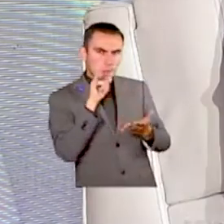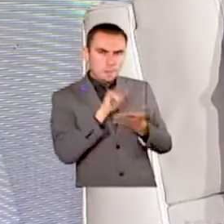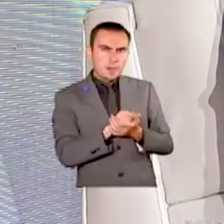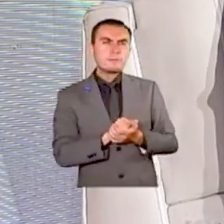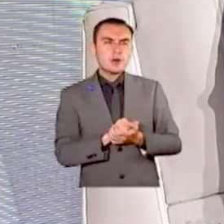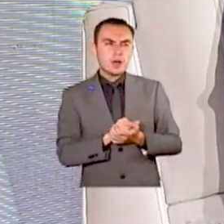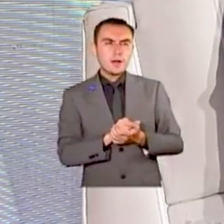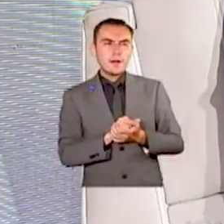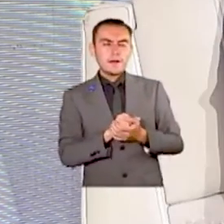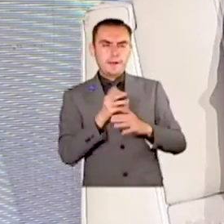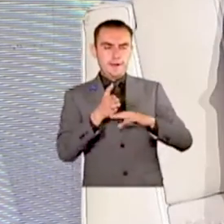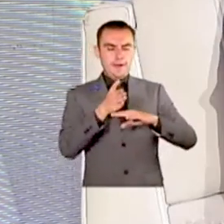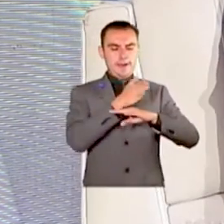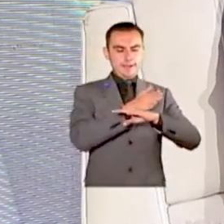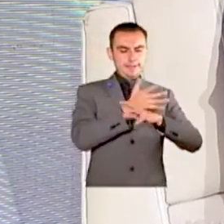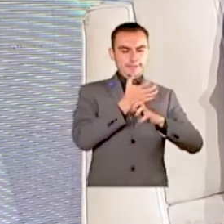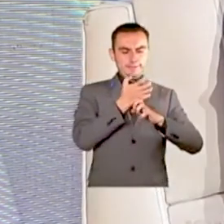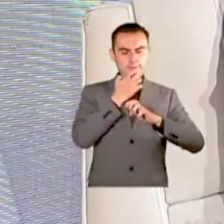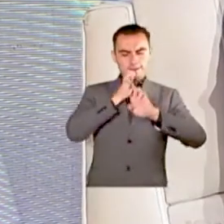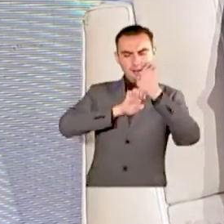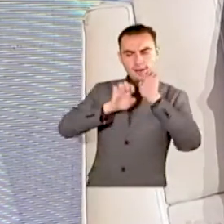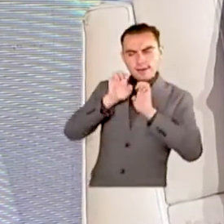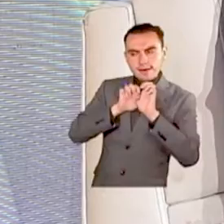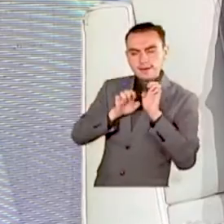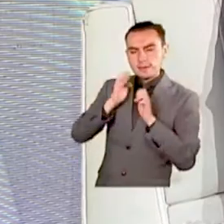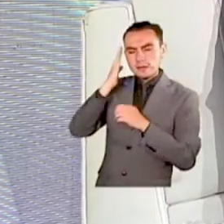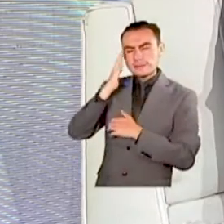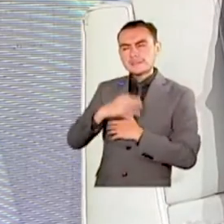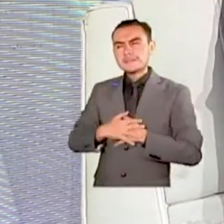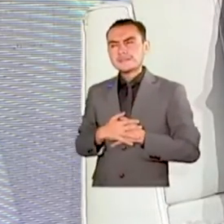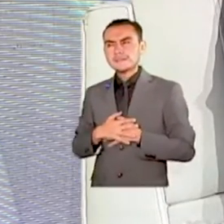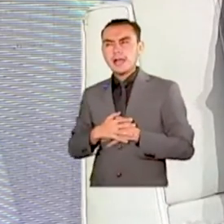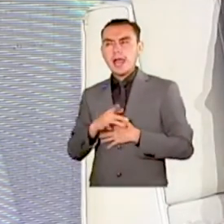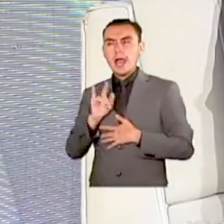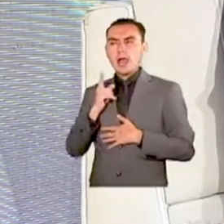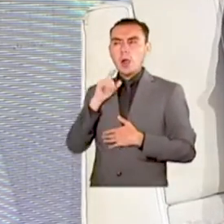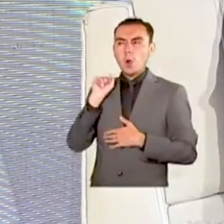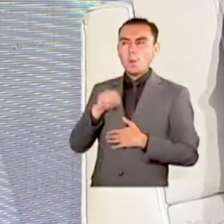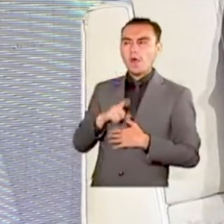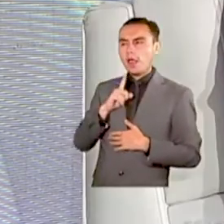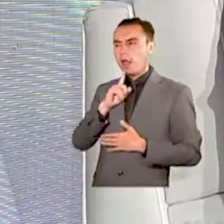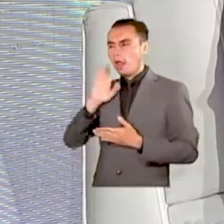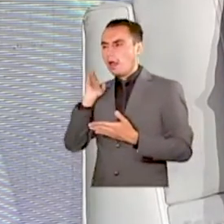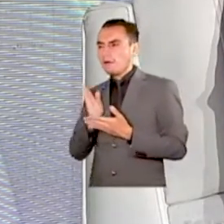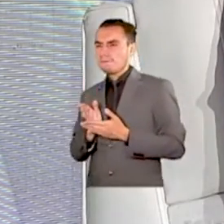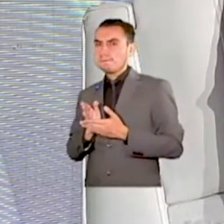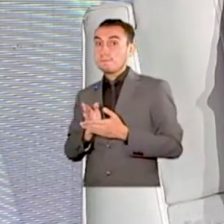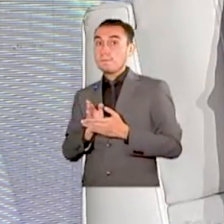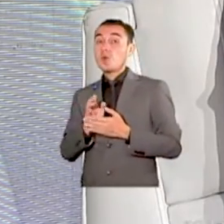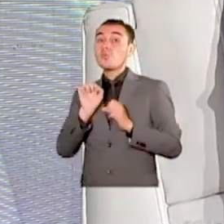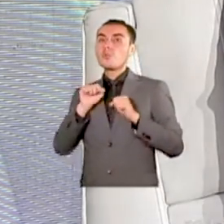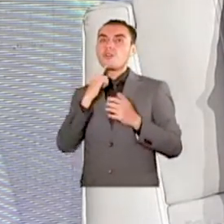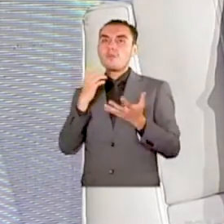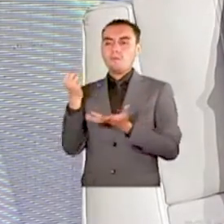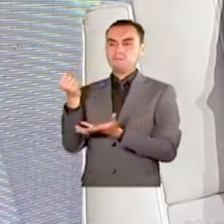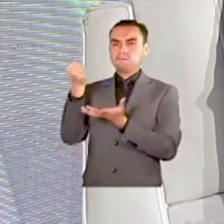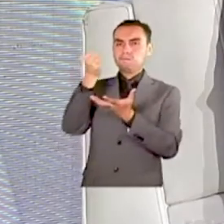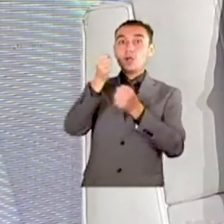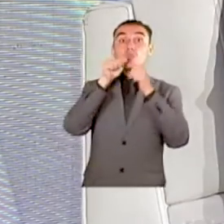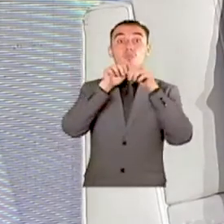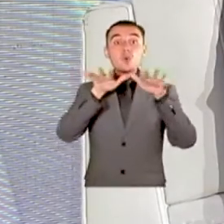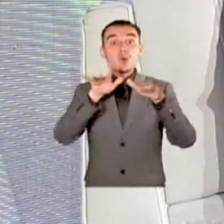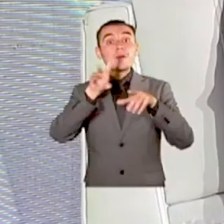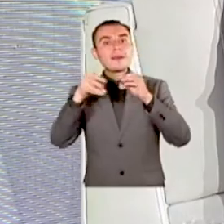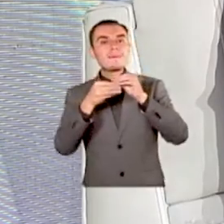anticiparnos y mitigar todos los riesgos que puedan afectar tanto el patrimonio público como el derecho